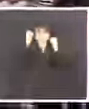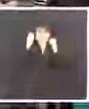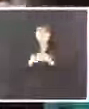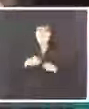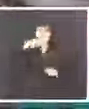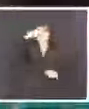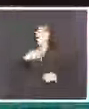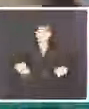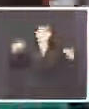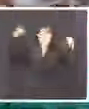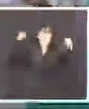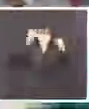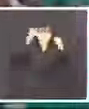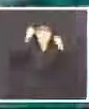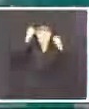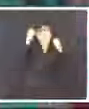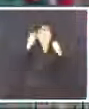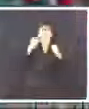¡Que viva México!